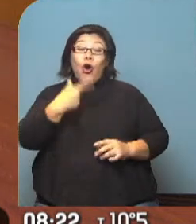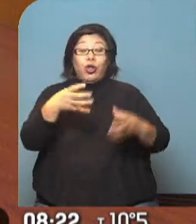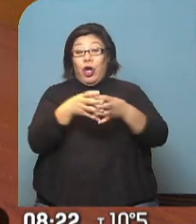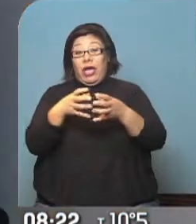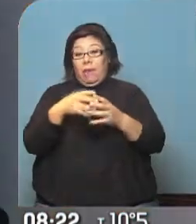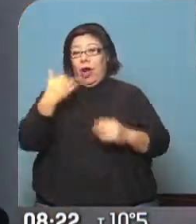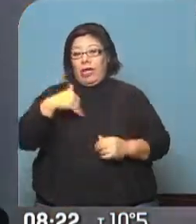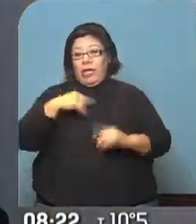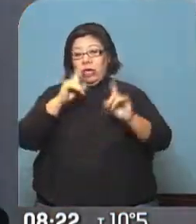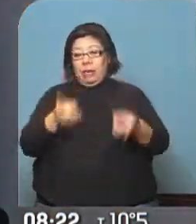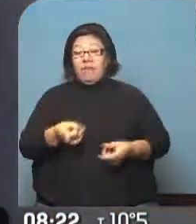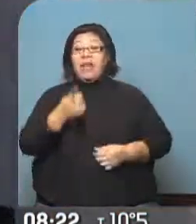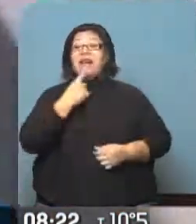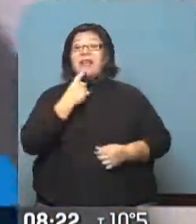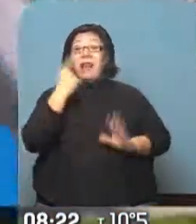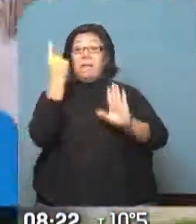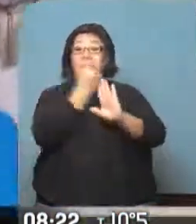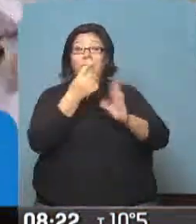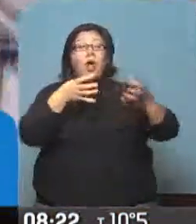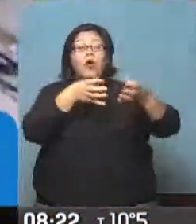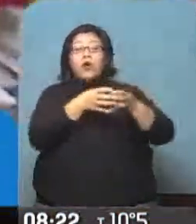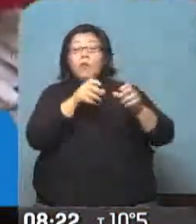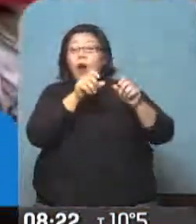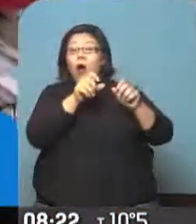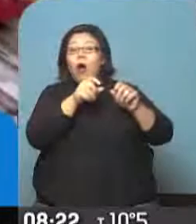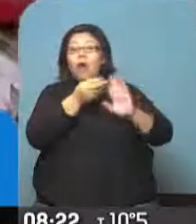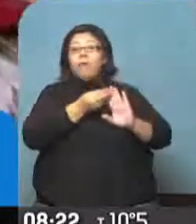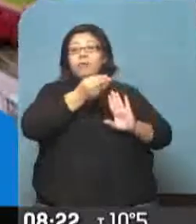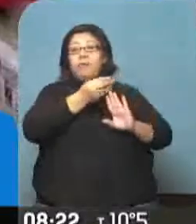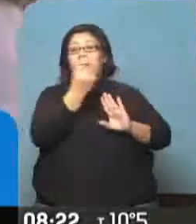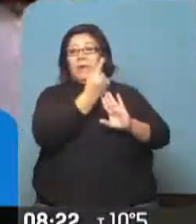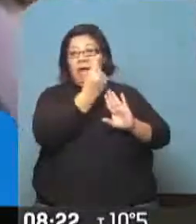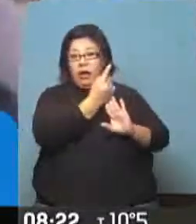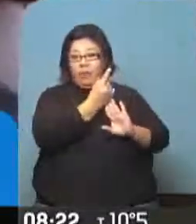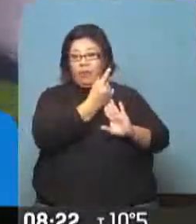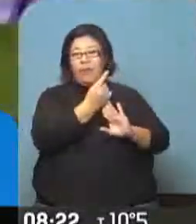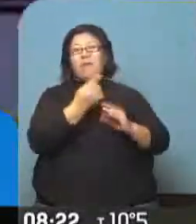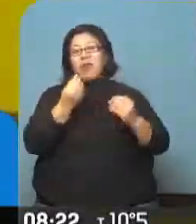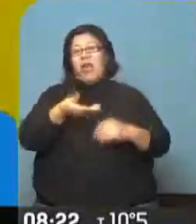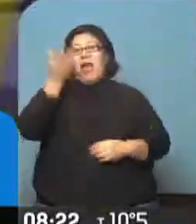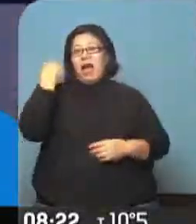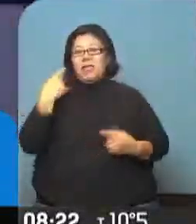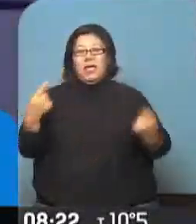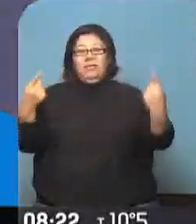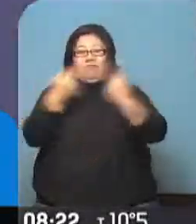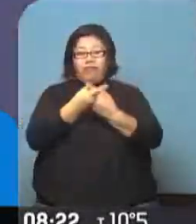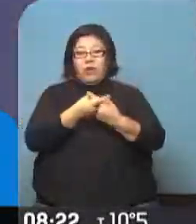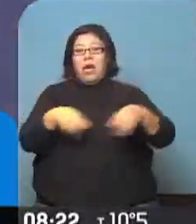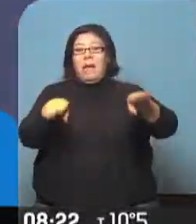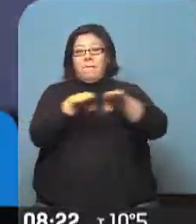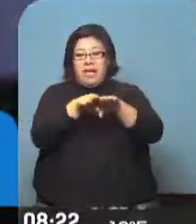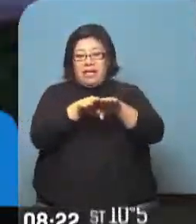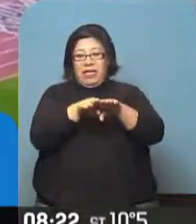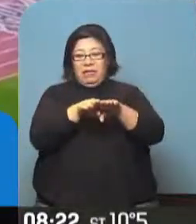River, que manda en su grupo luego del empate 0-0 ante Flamengo. Las matemáticas nos llevan a que, como hay sorteo,